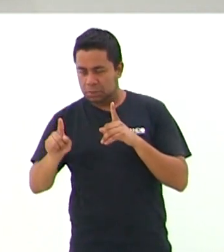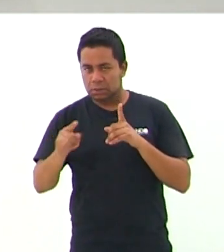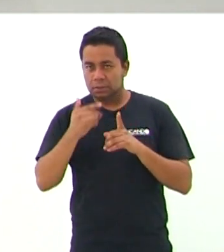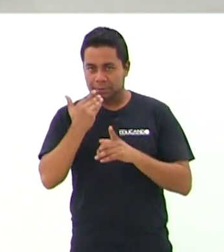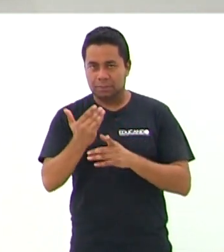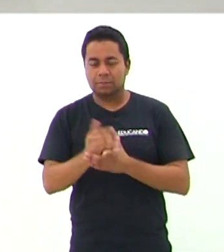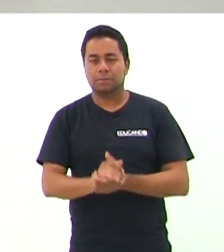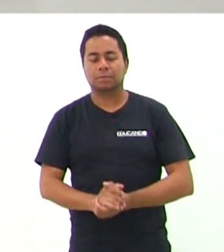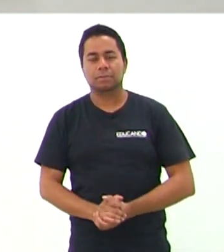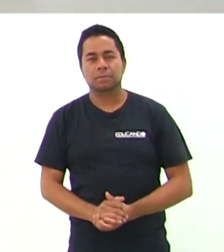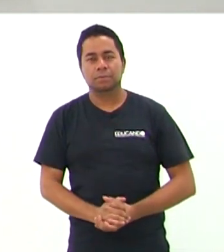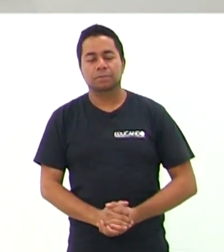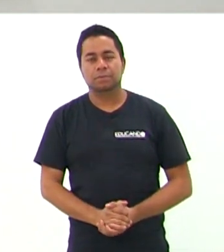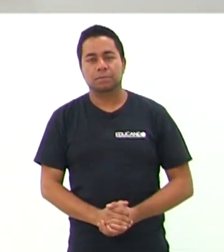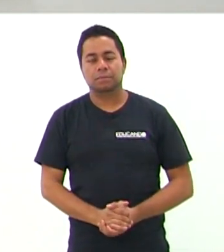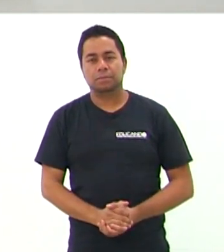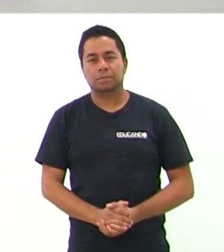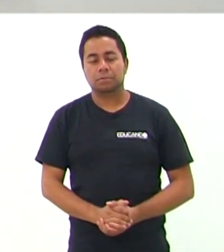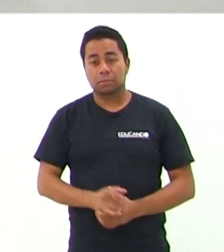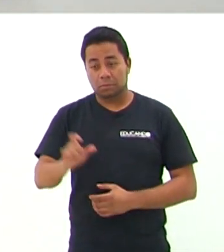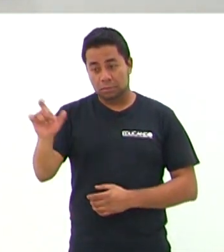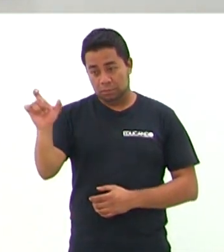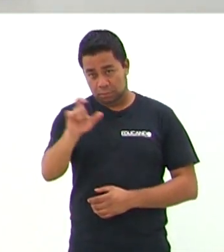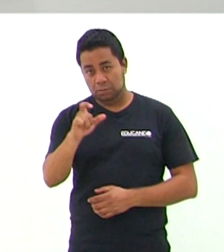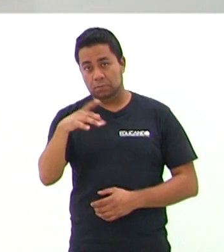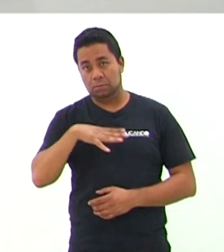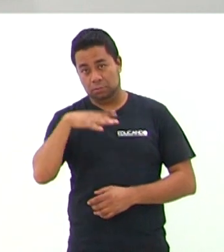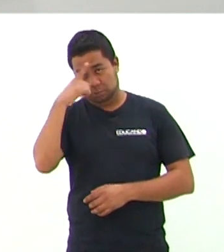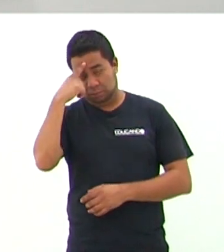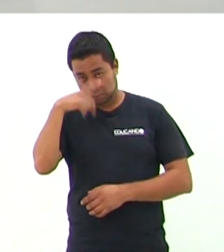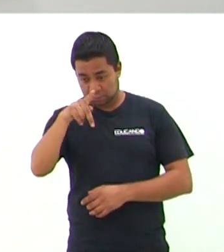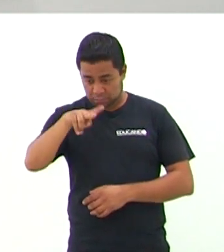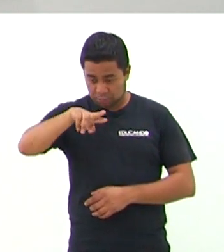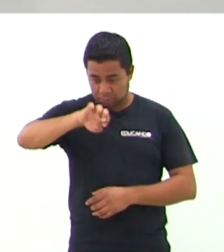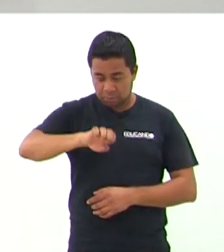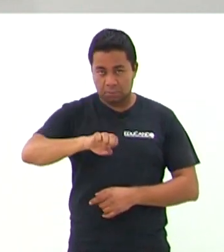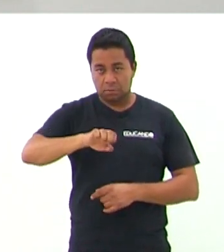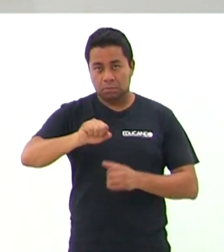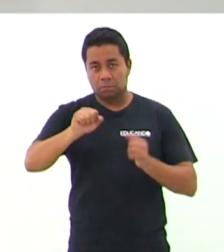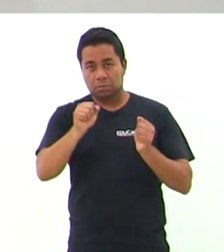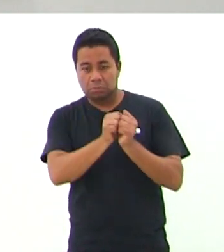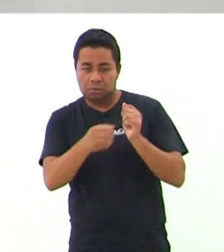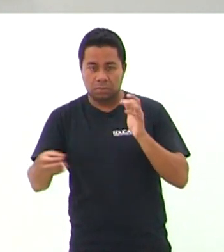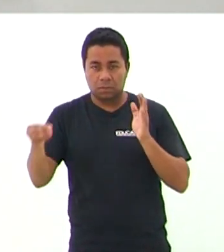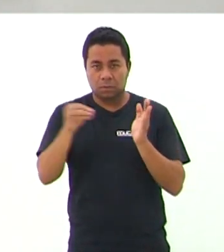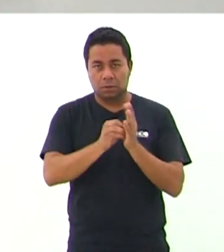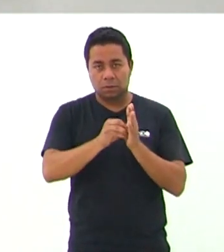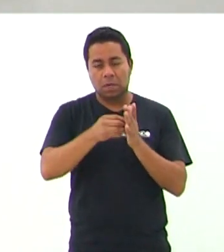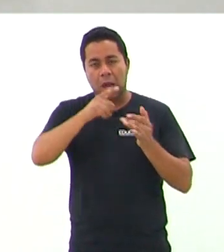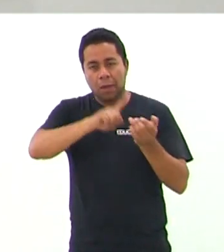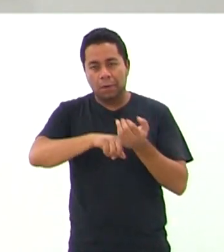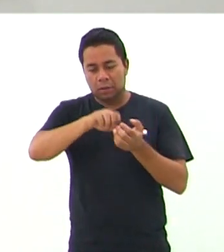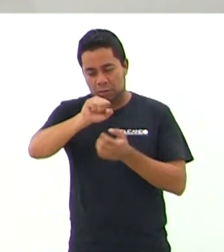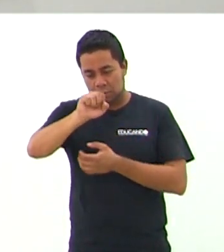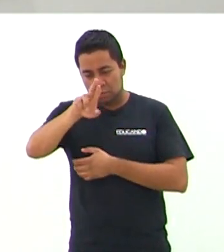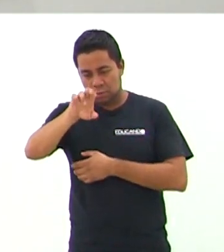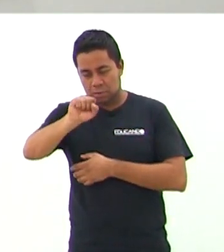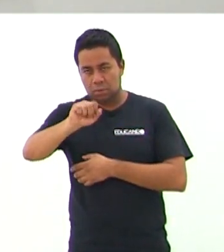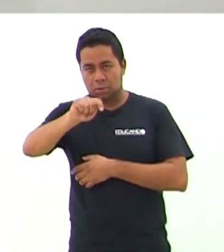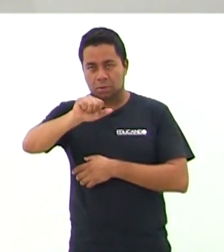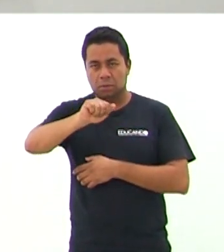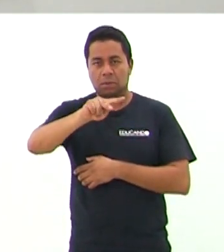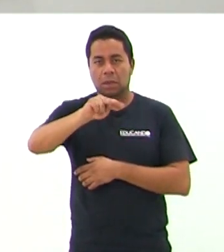ahora, cuando ya tenemos la preposición más lo que es el sustantivo dentro de lo que es